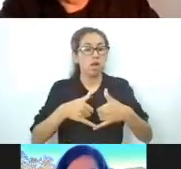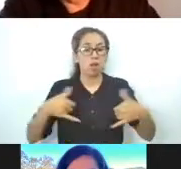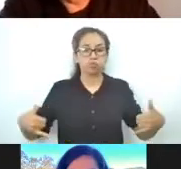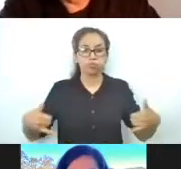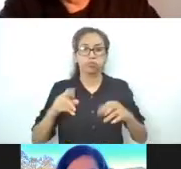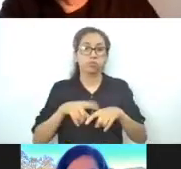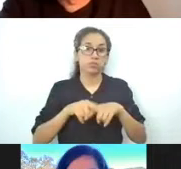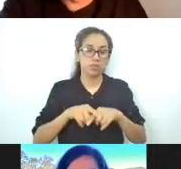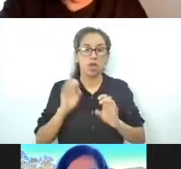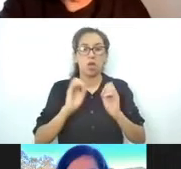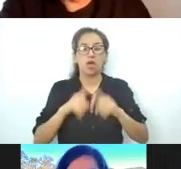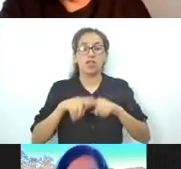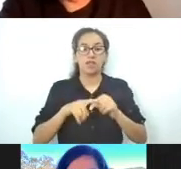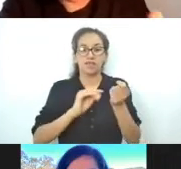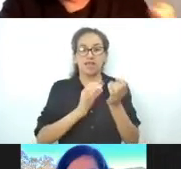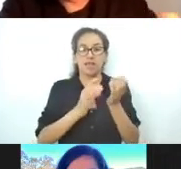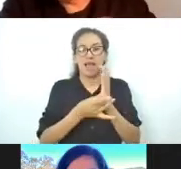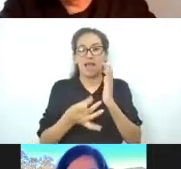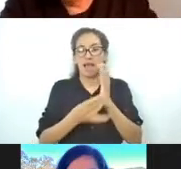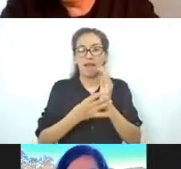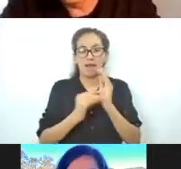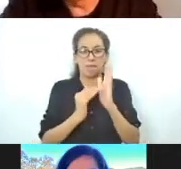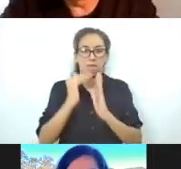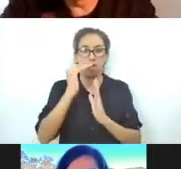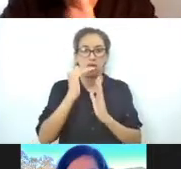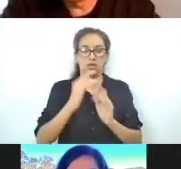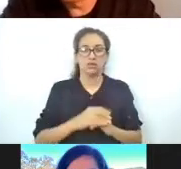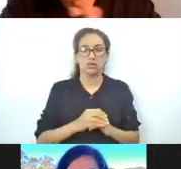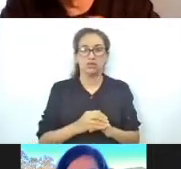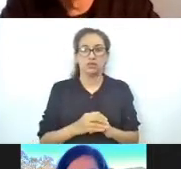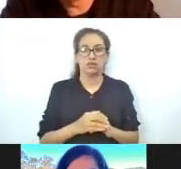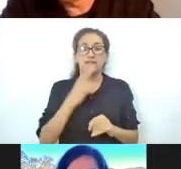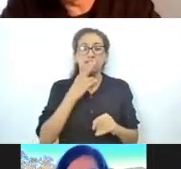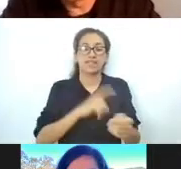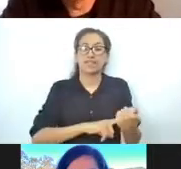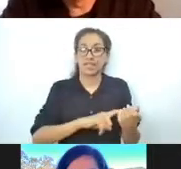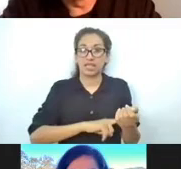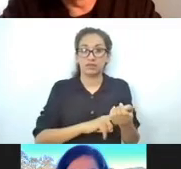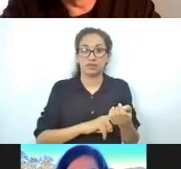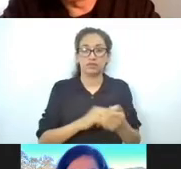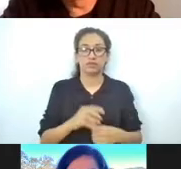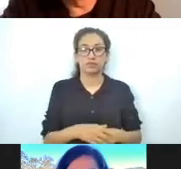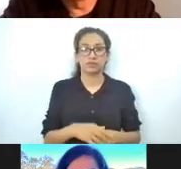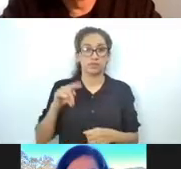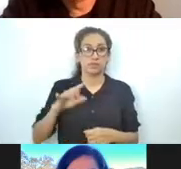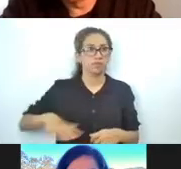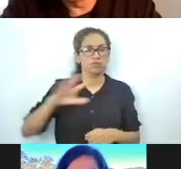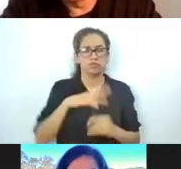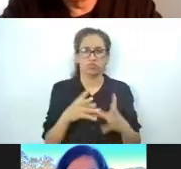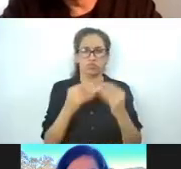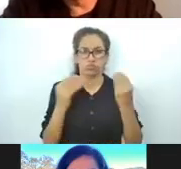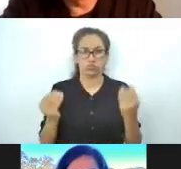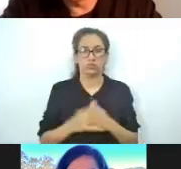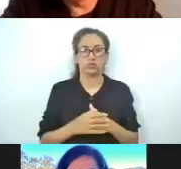o tiene el colesterol muy elevado, diabetes, resistencia a la insulina tan común en nuestra población, ¿no? Que